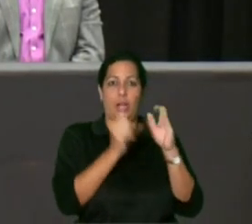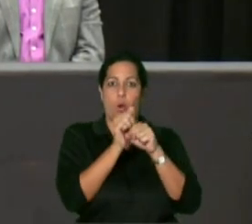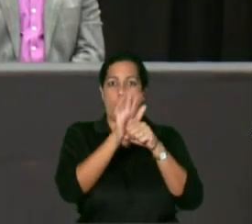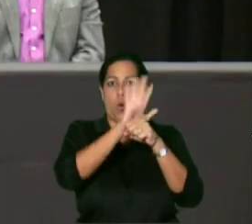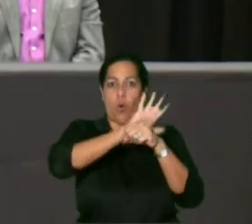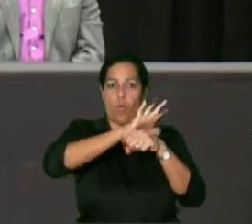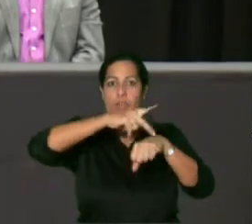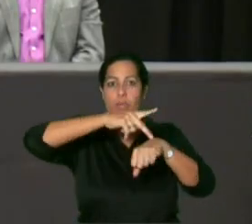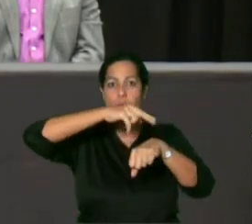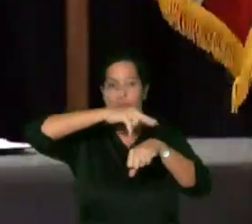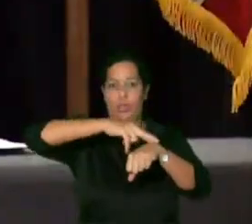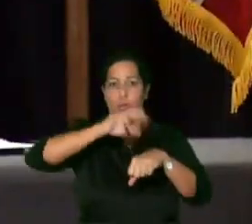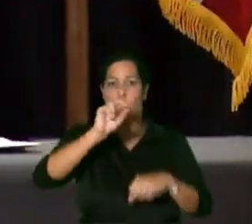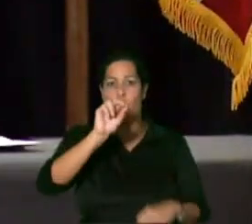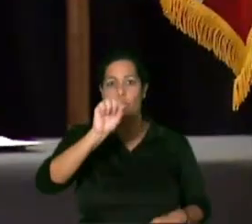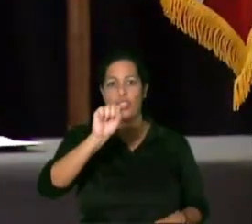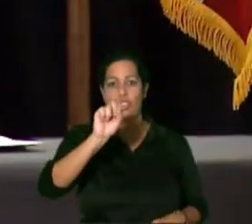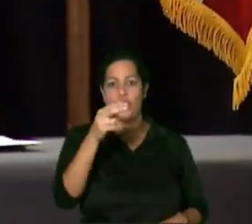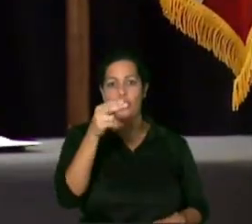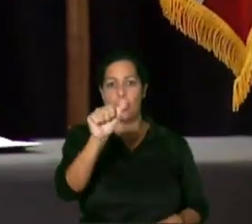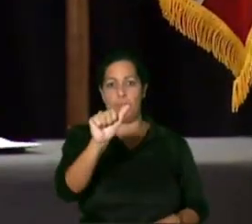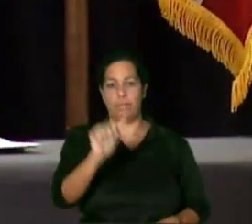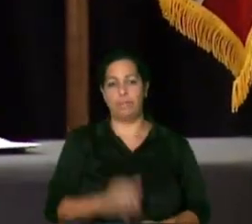de COVID-19 de Puerto Rico OSHA.